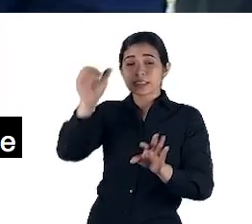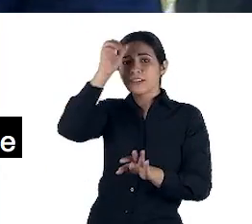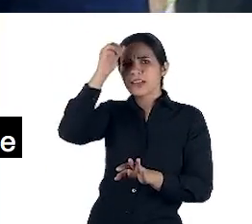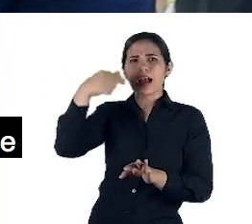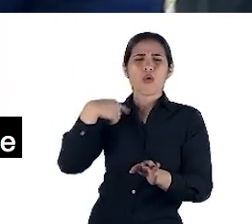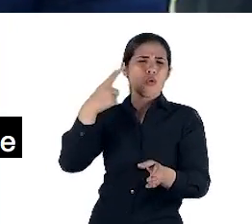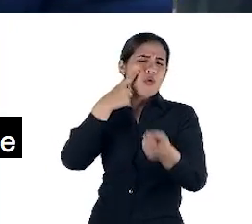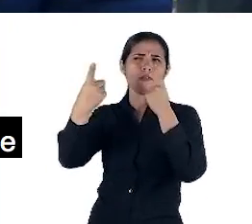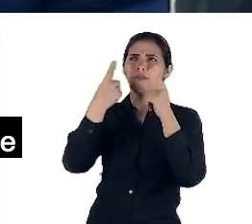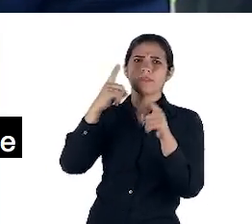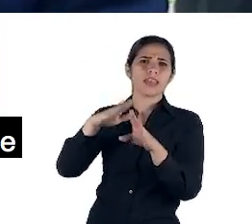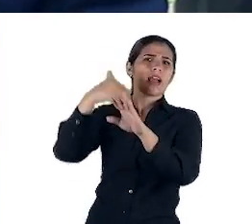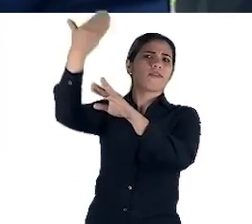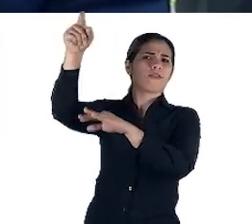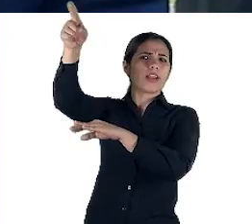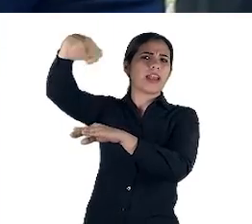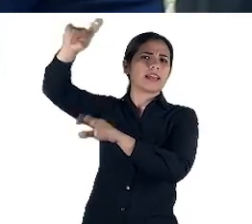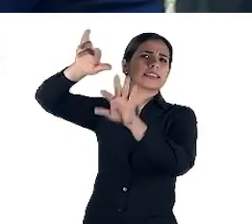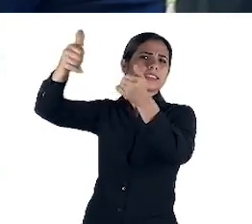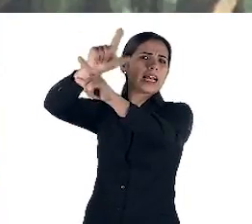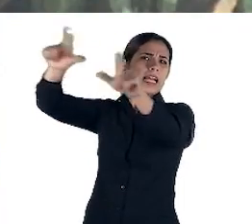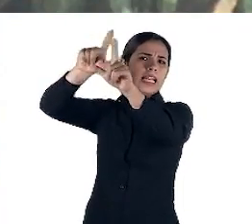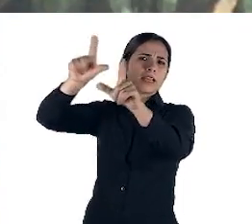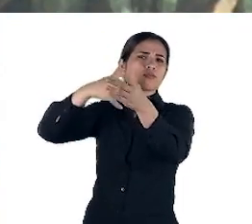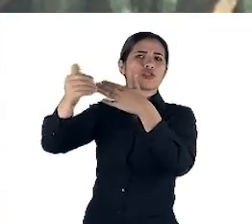potable sin potabilizar el líquido que uno va a tomar. Y